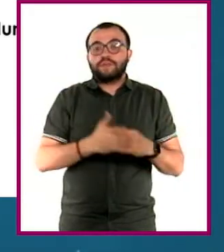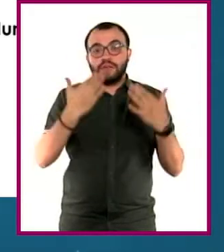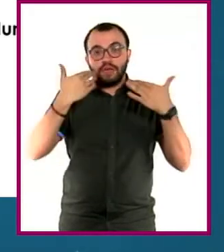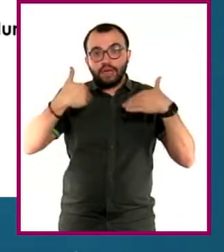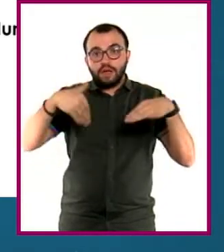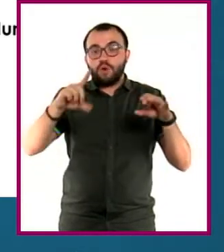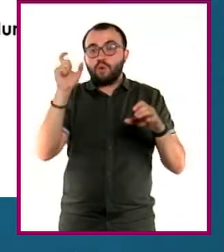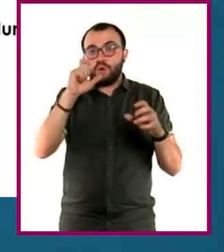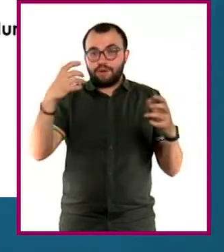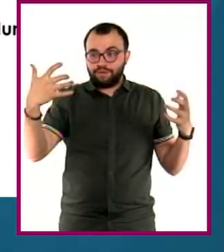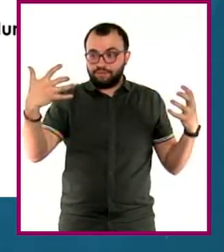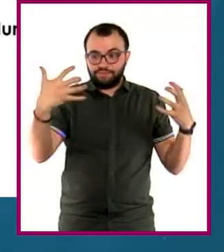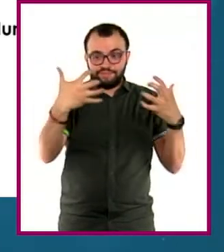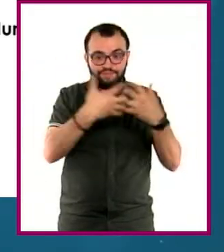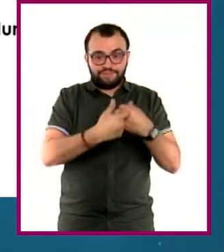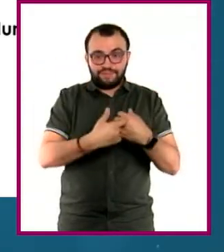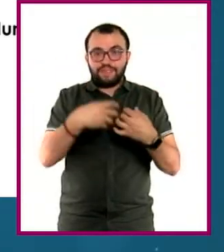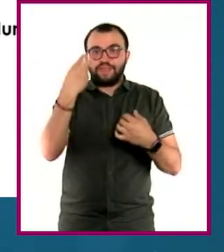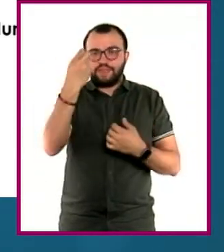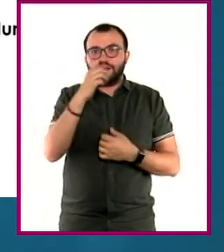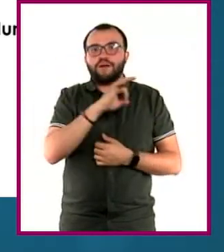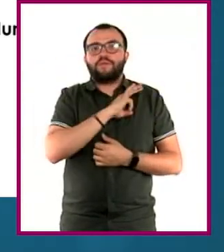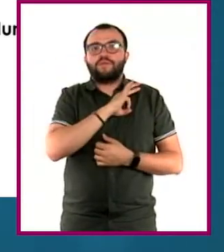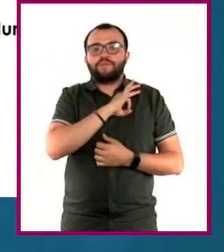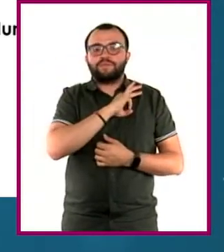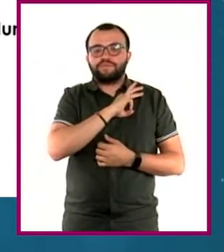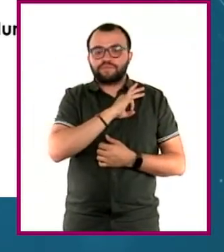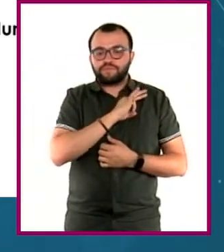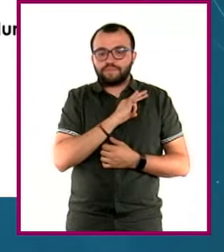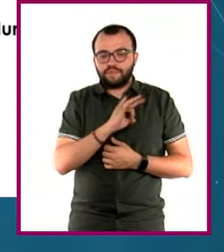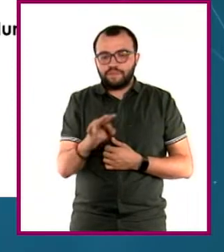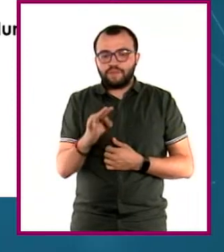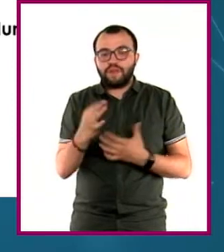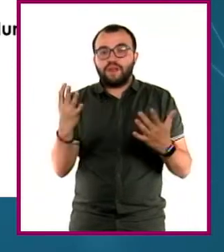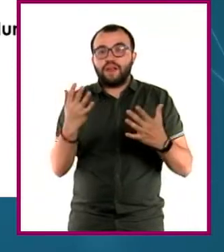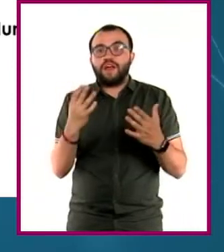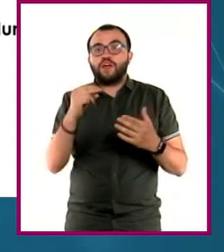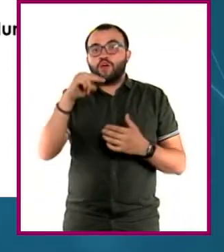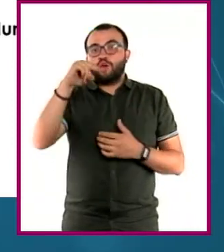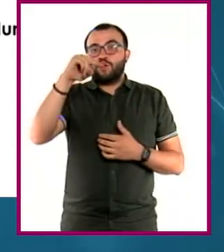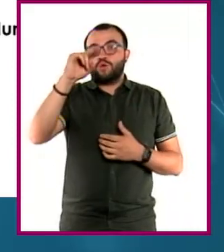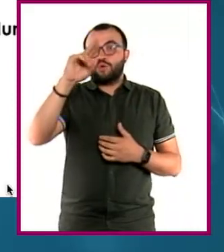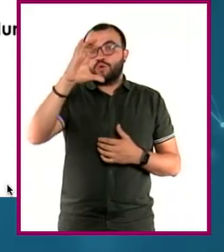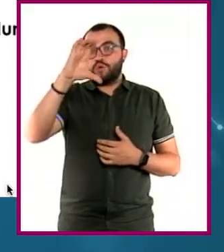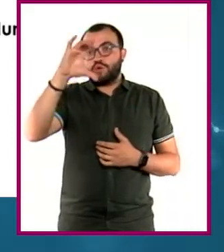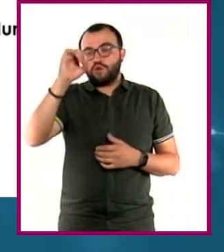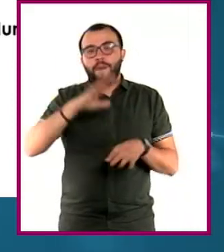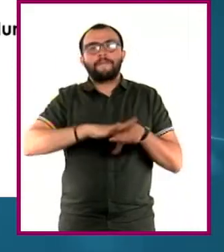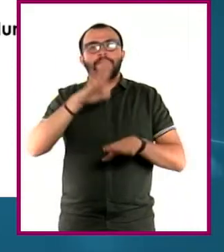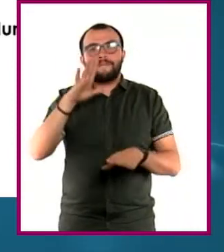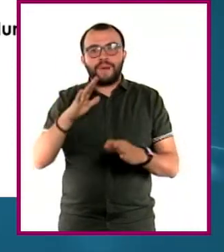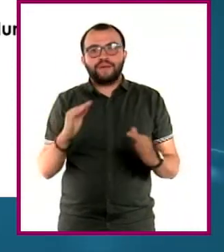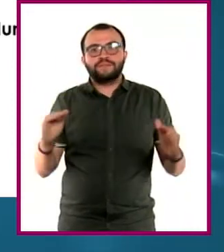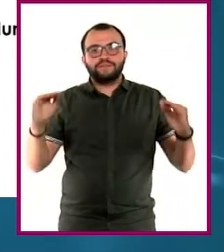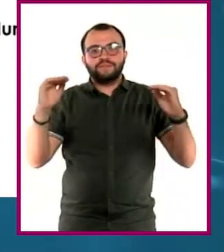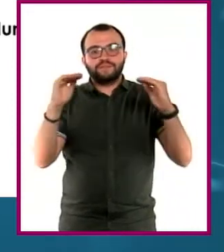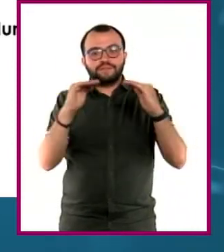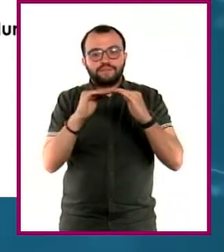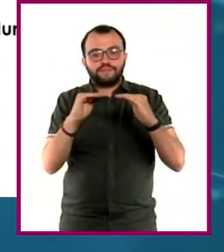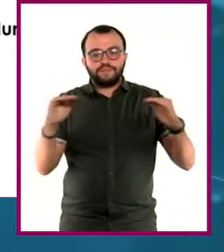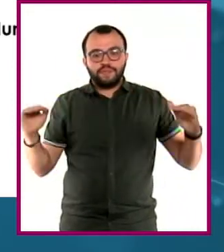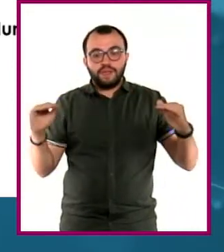después del choque de estos 2 fragmentos se pueda producir un núcleo todavía más estable que tenga alrededor